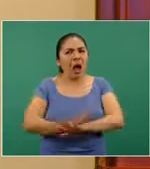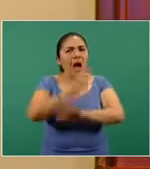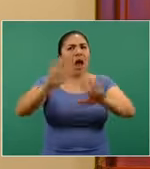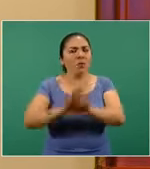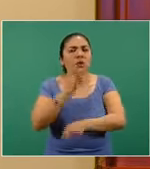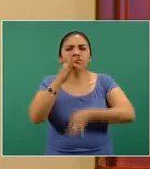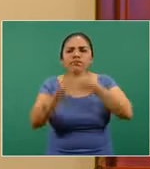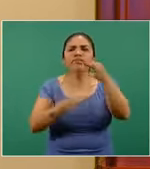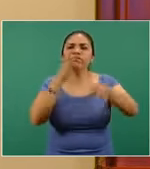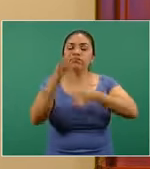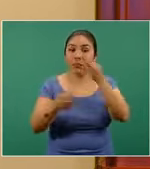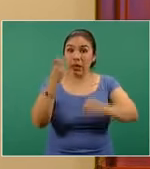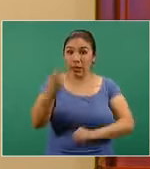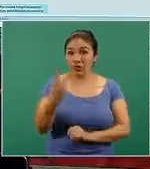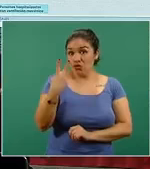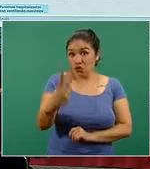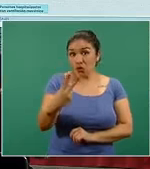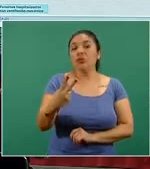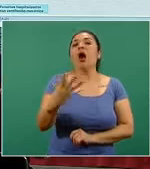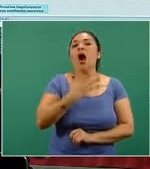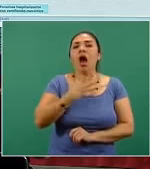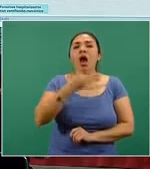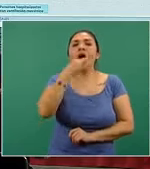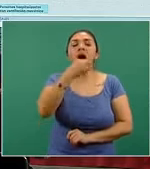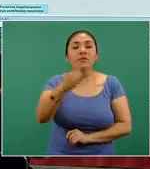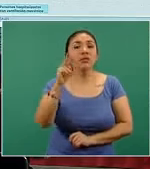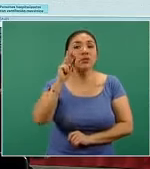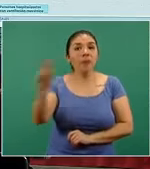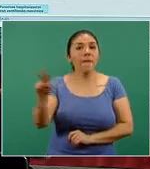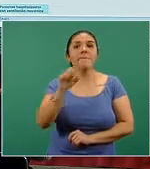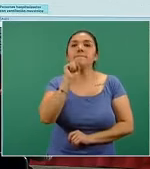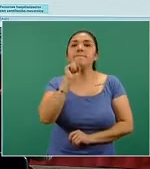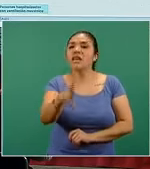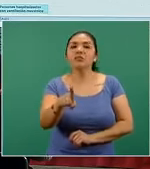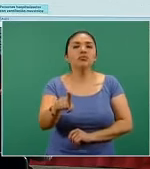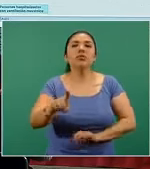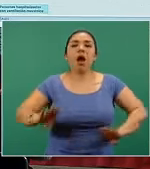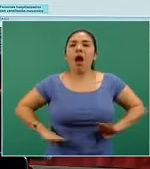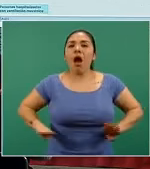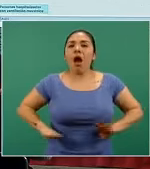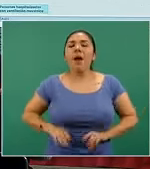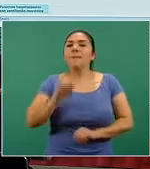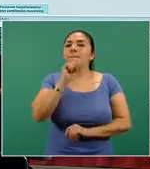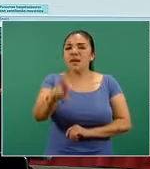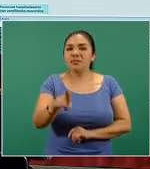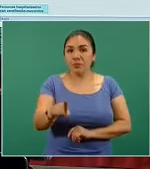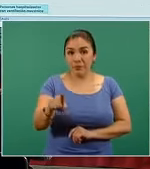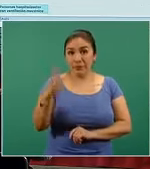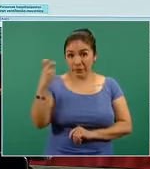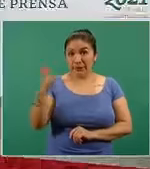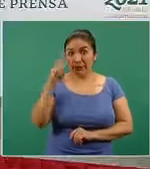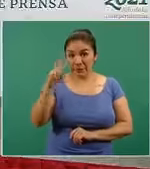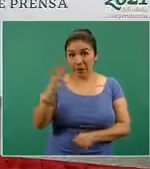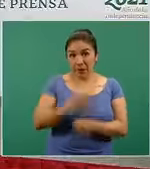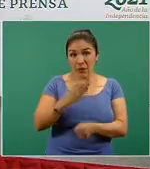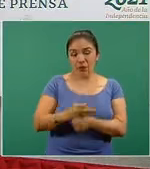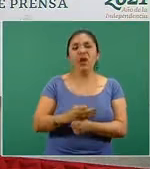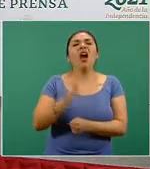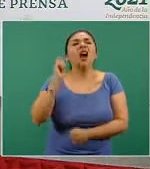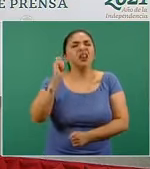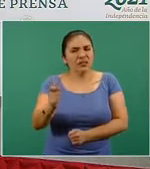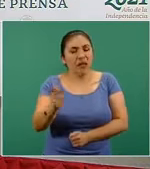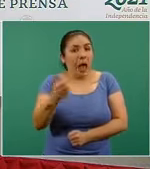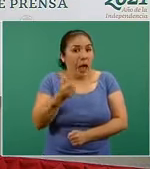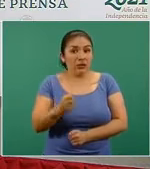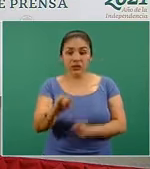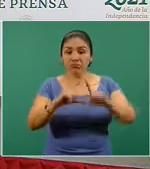en paralelo y que las dos señales nos están dando obviamente la misma situación, el mismo panorama. Y aquí también entonces vemos cómo a